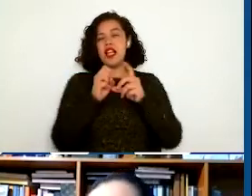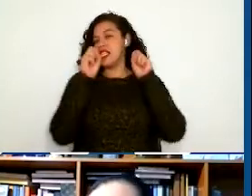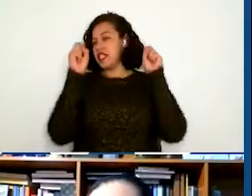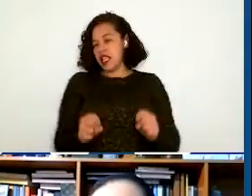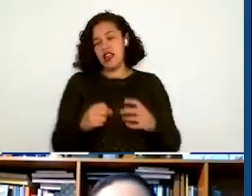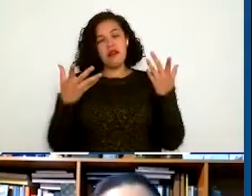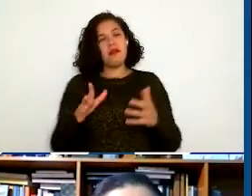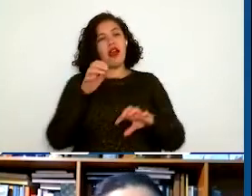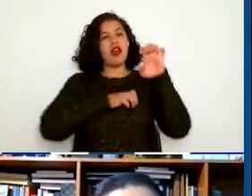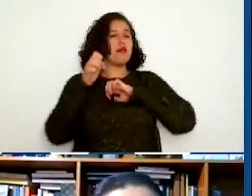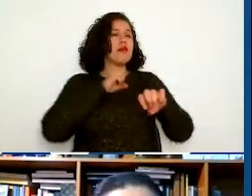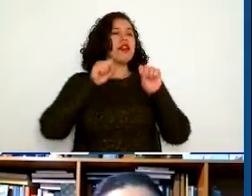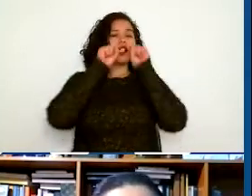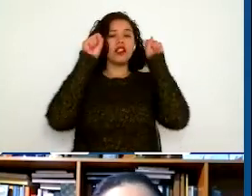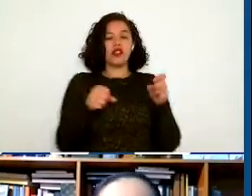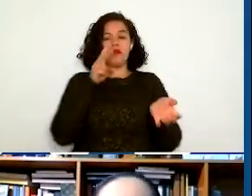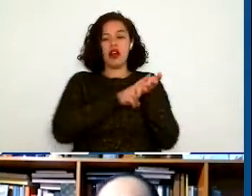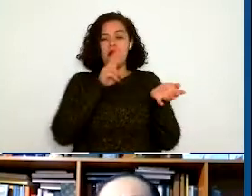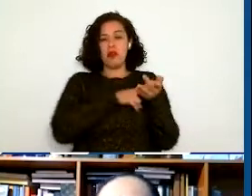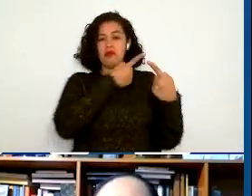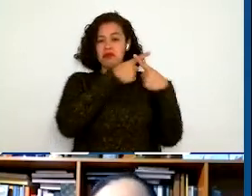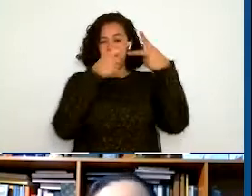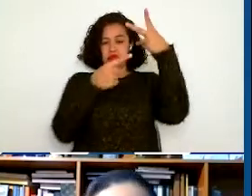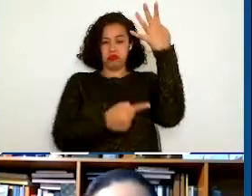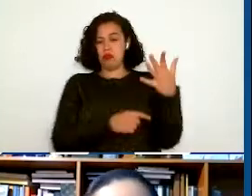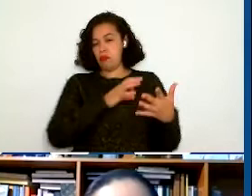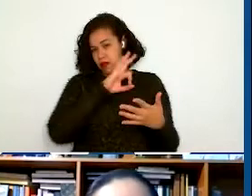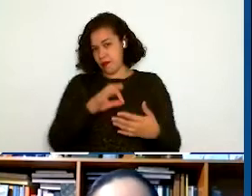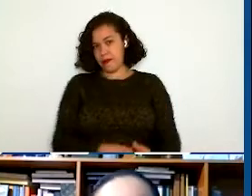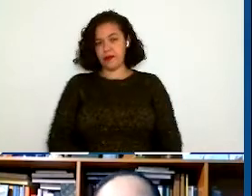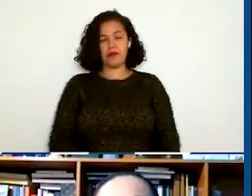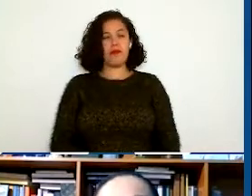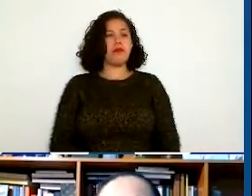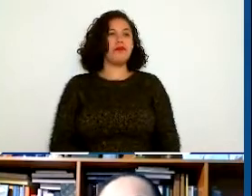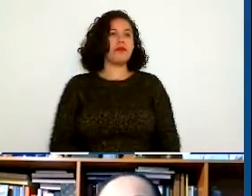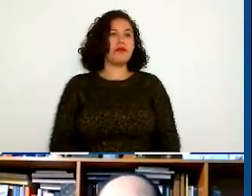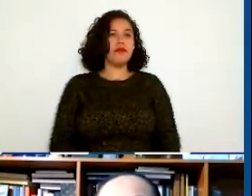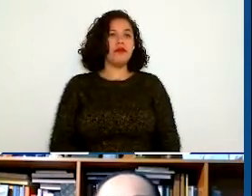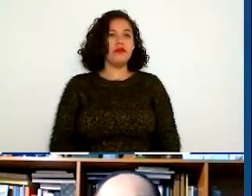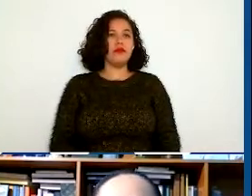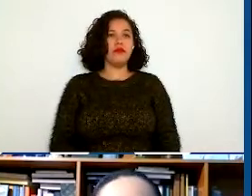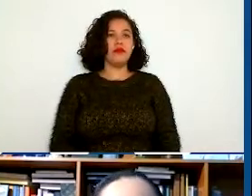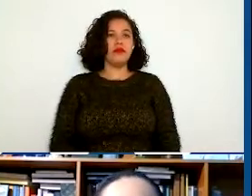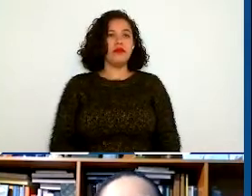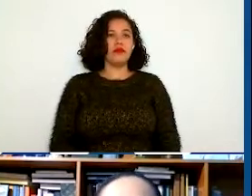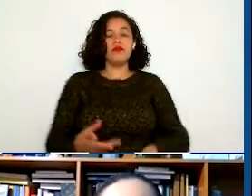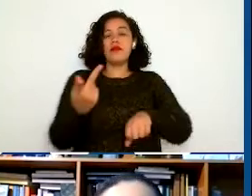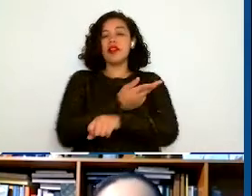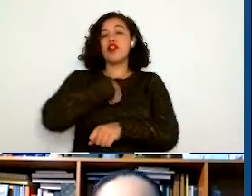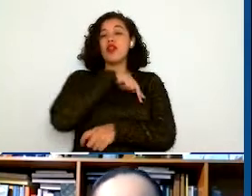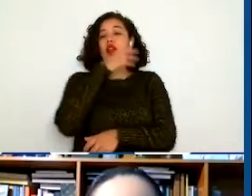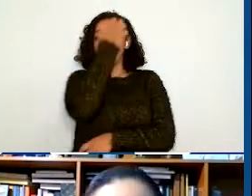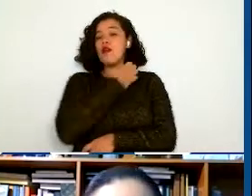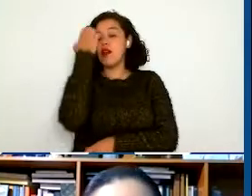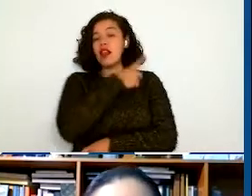una empresa, un sistema de valor. Pero, ¿qué pasa cuando lo que nosotros tenemos que evaluar es la calidad de